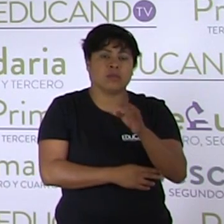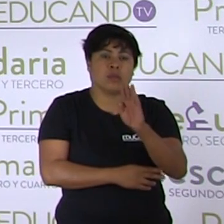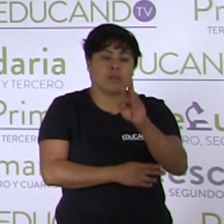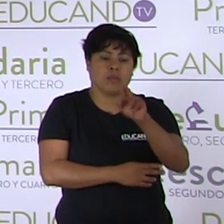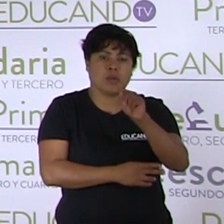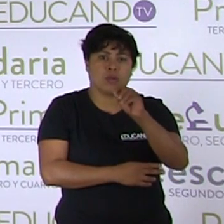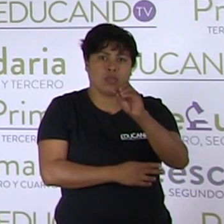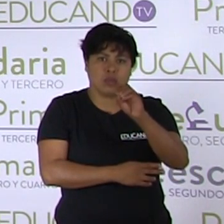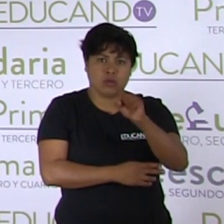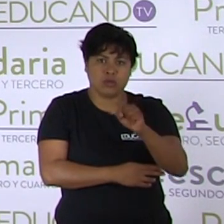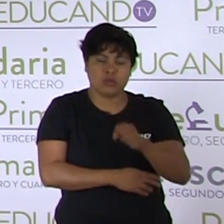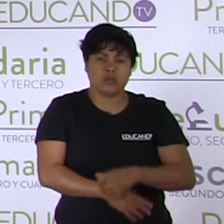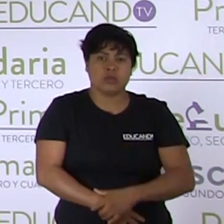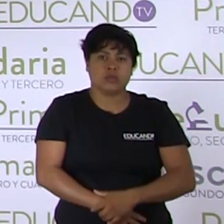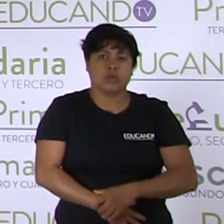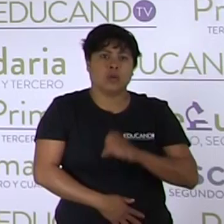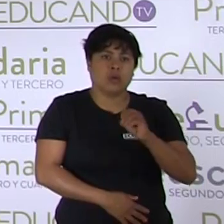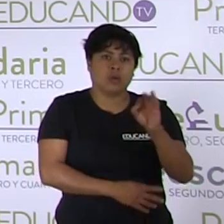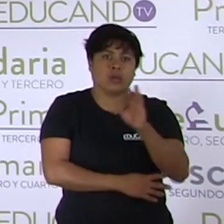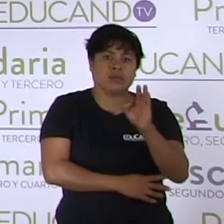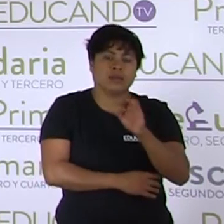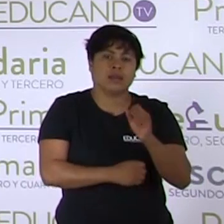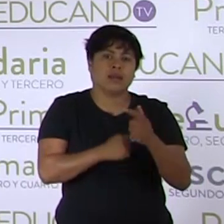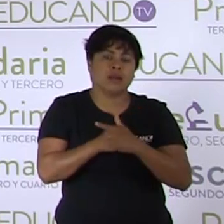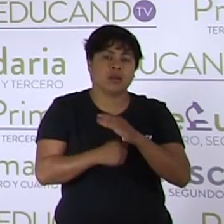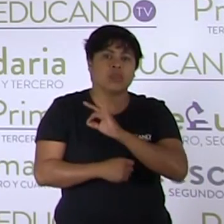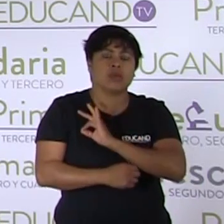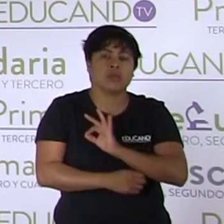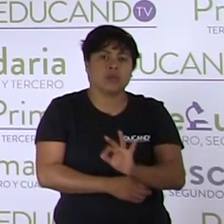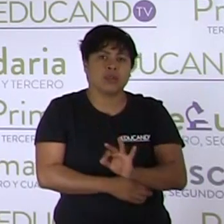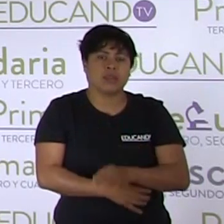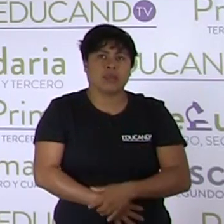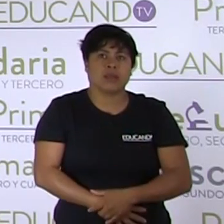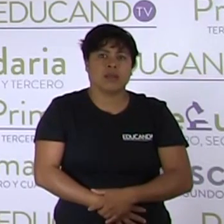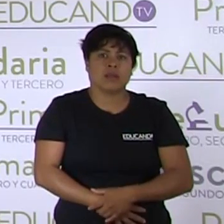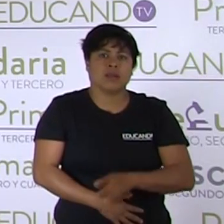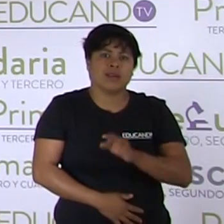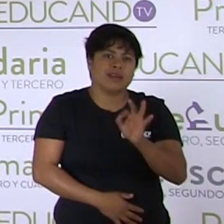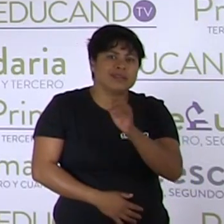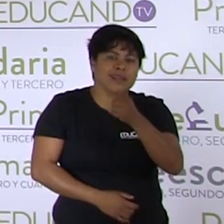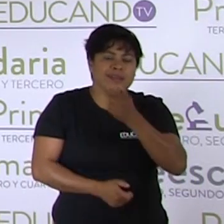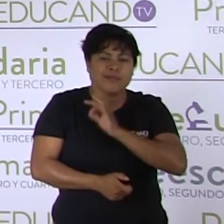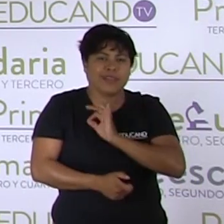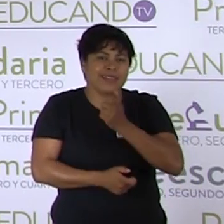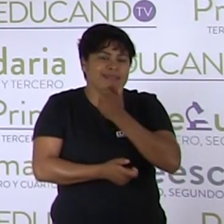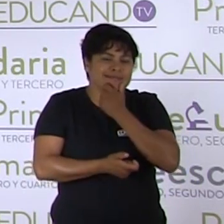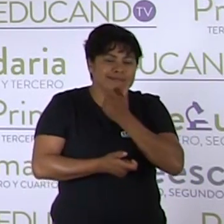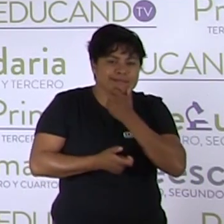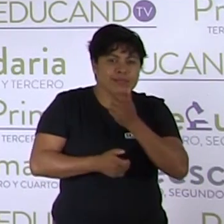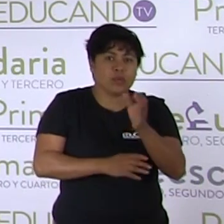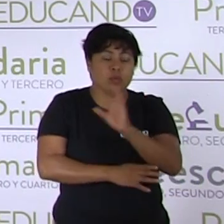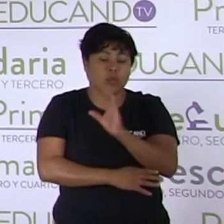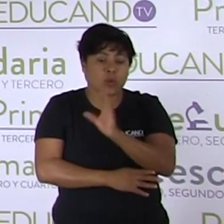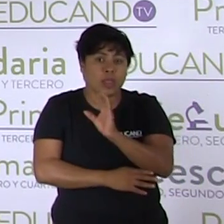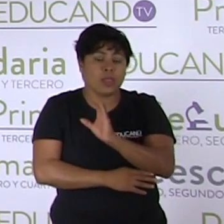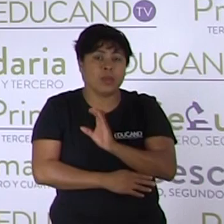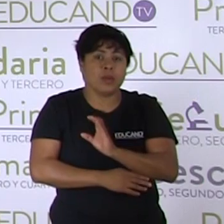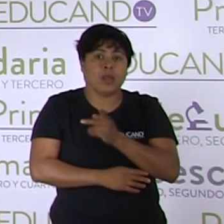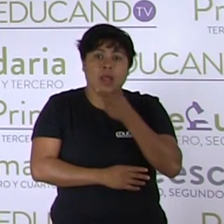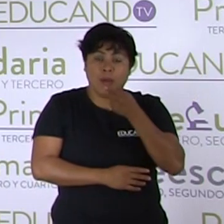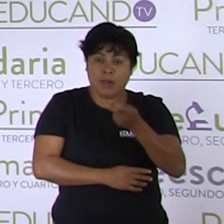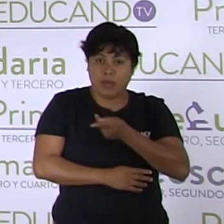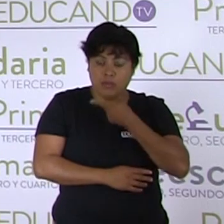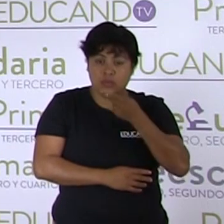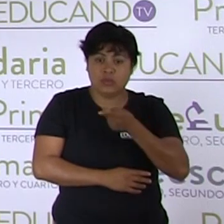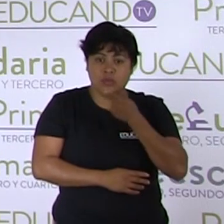porotos. O quizá algo que te puede causar risa. Cuando